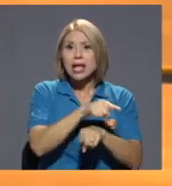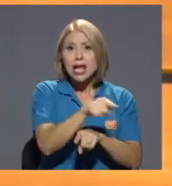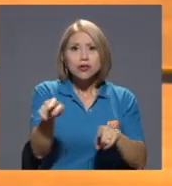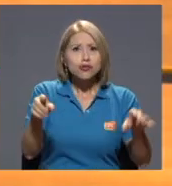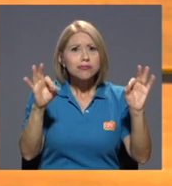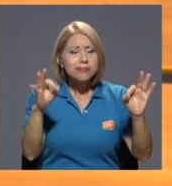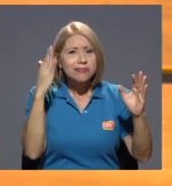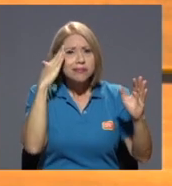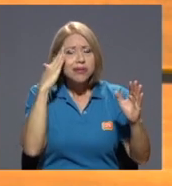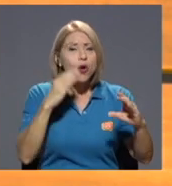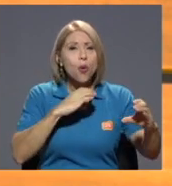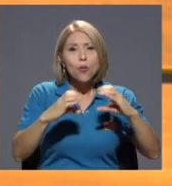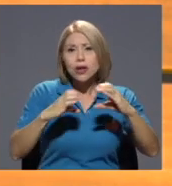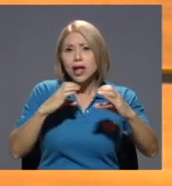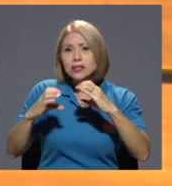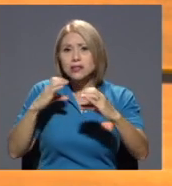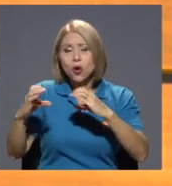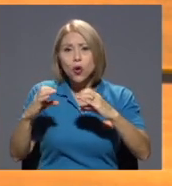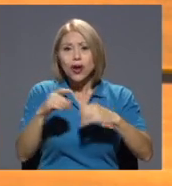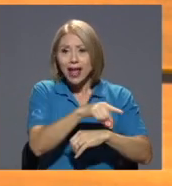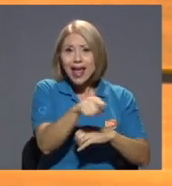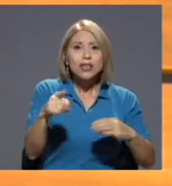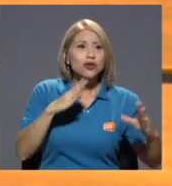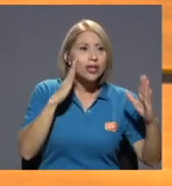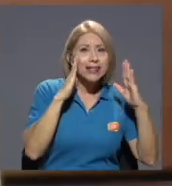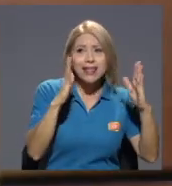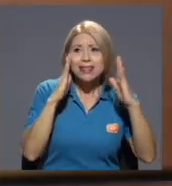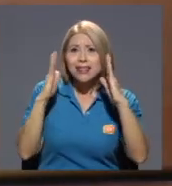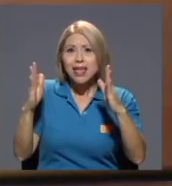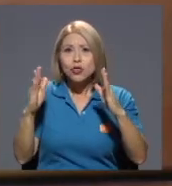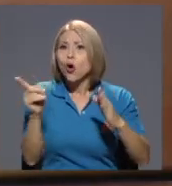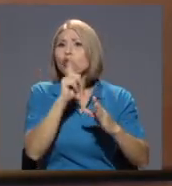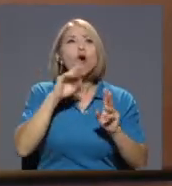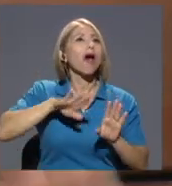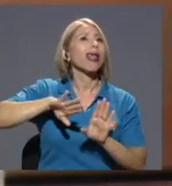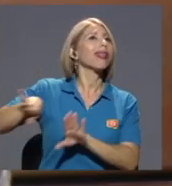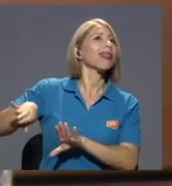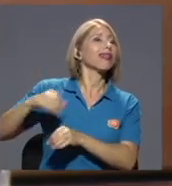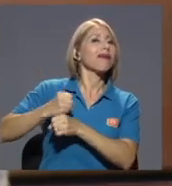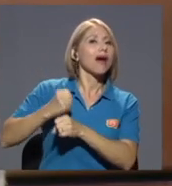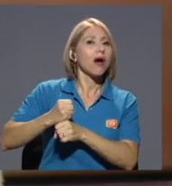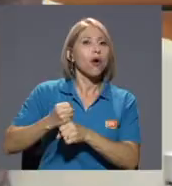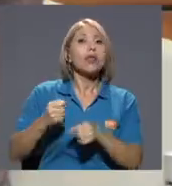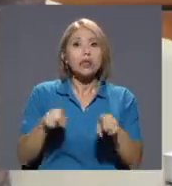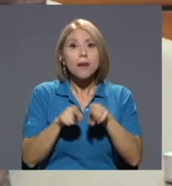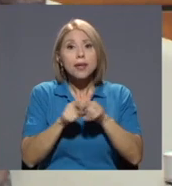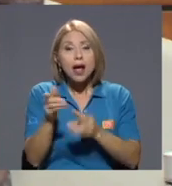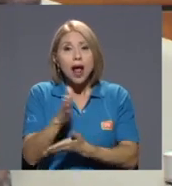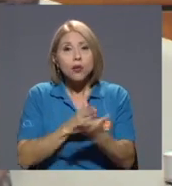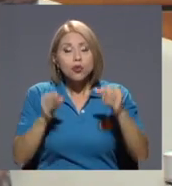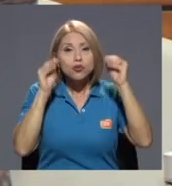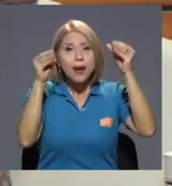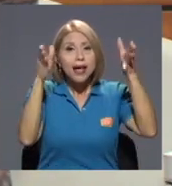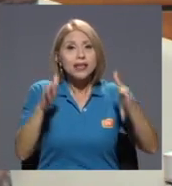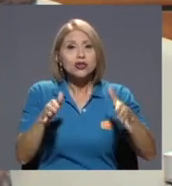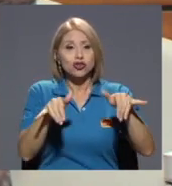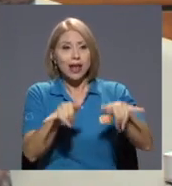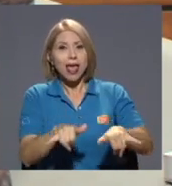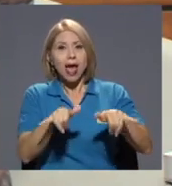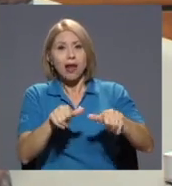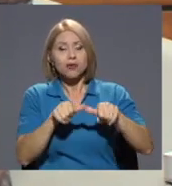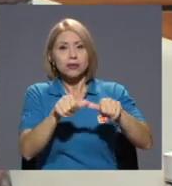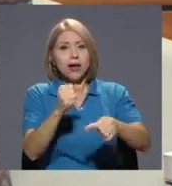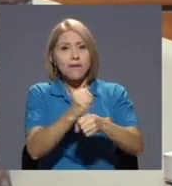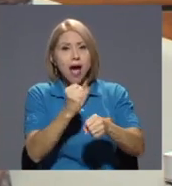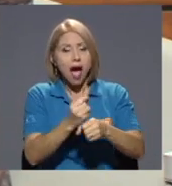atendiendo algunas tareas no valoraron su reciente uva eso que se quedaron y esa mística fue muy importante